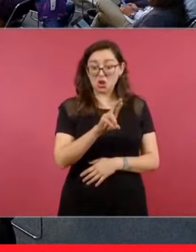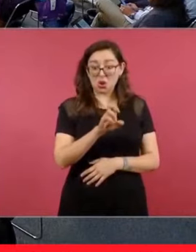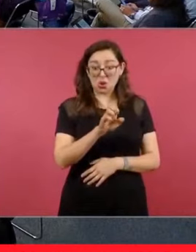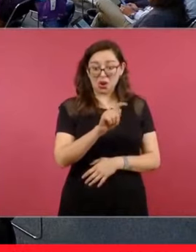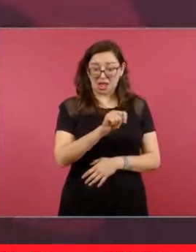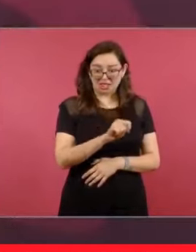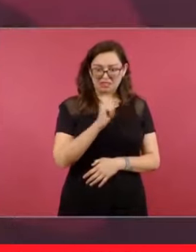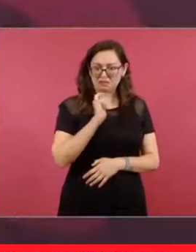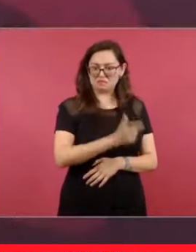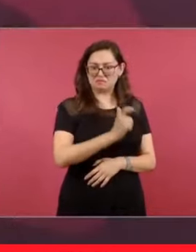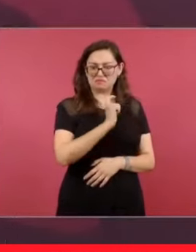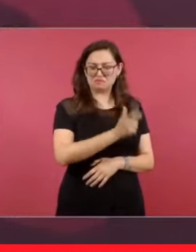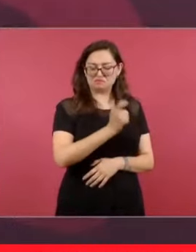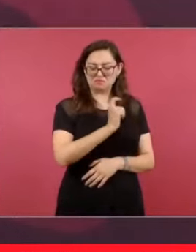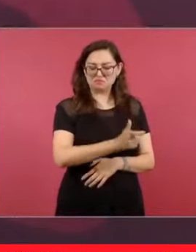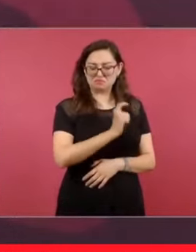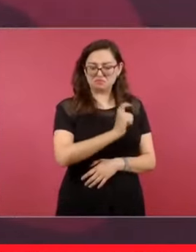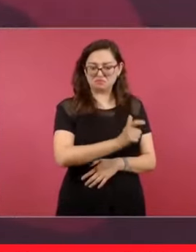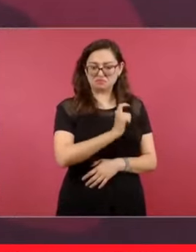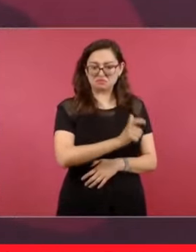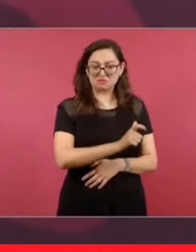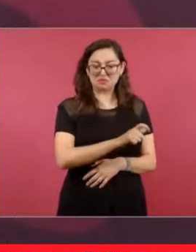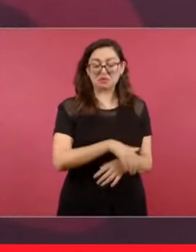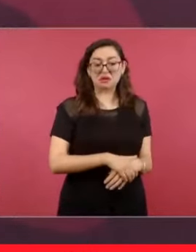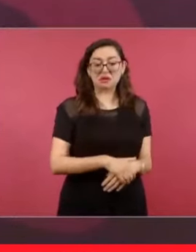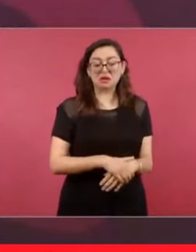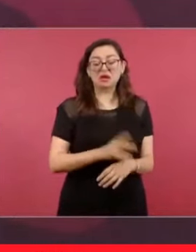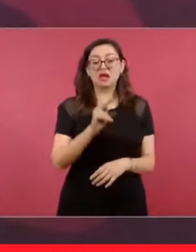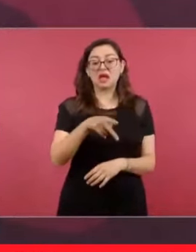millones de pesos al mes León